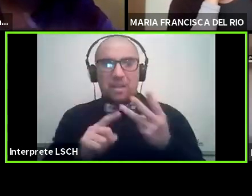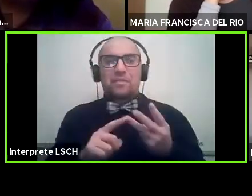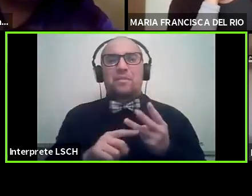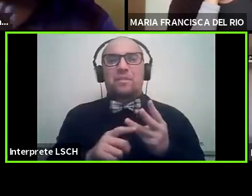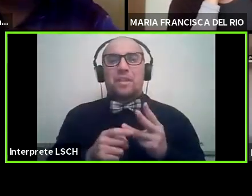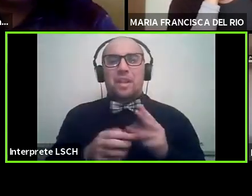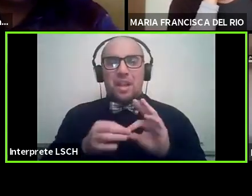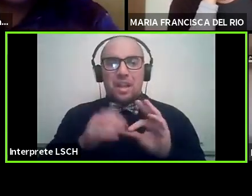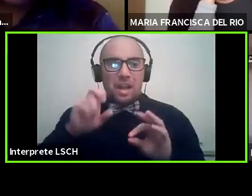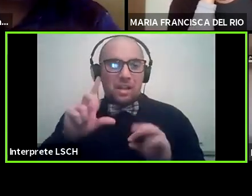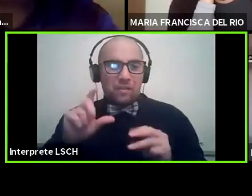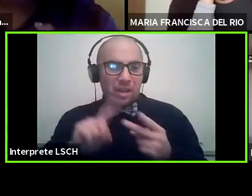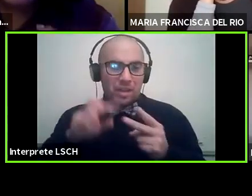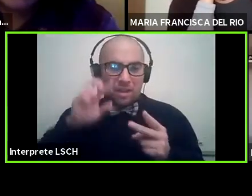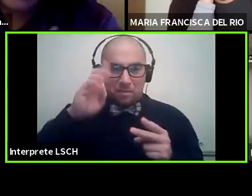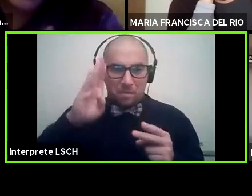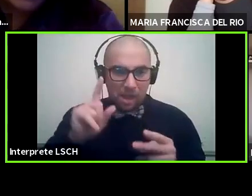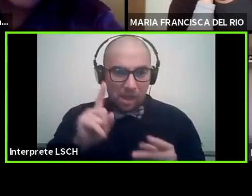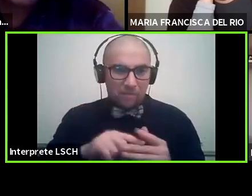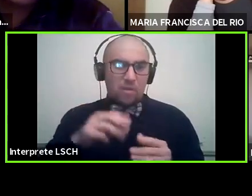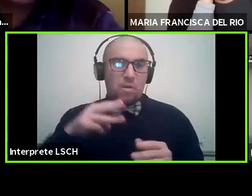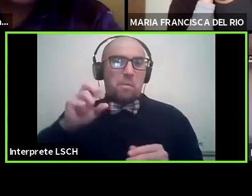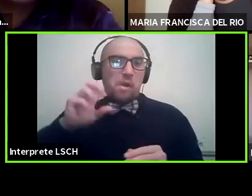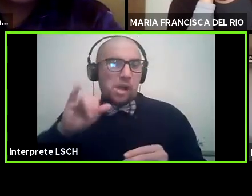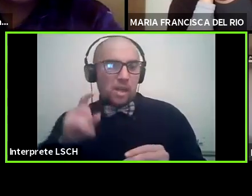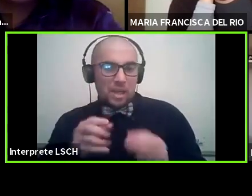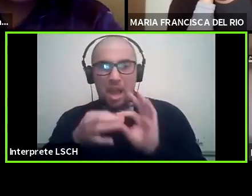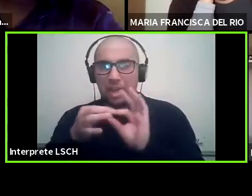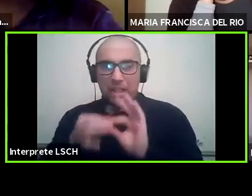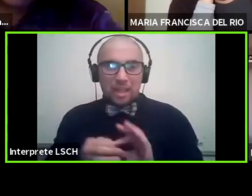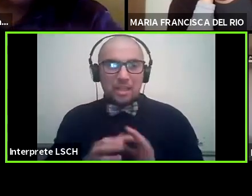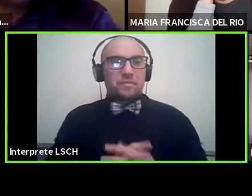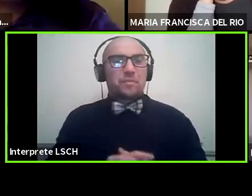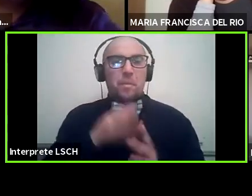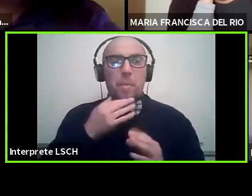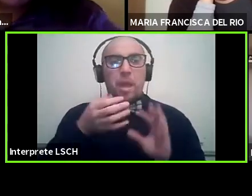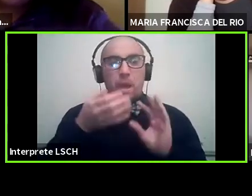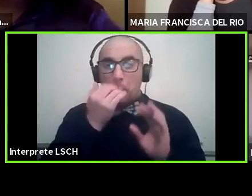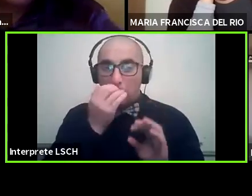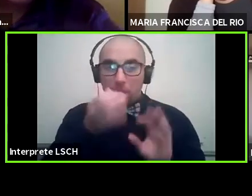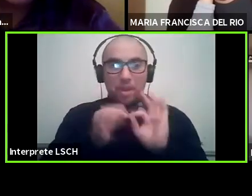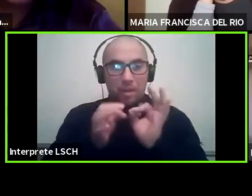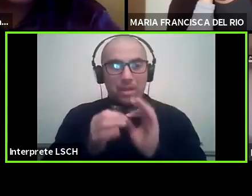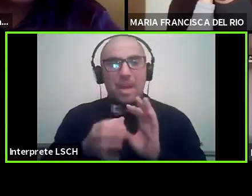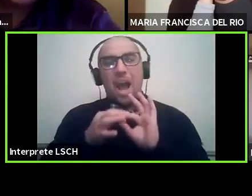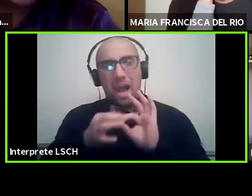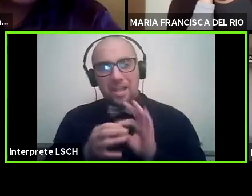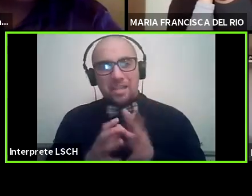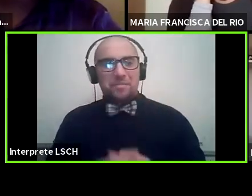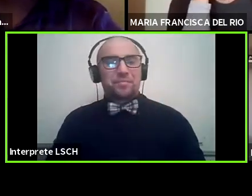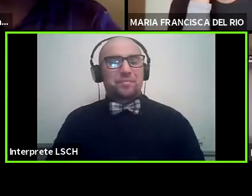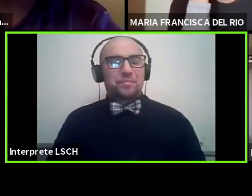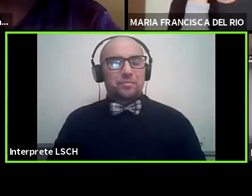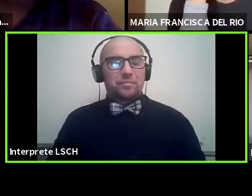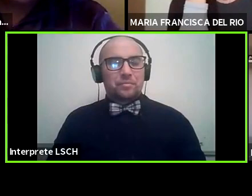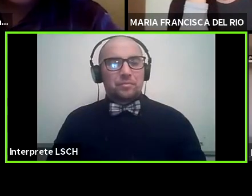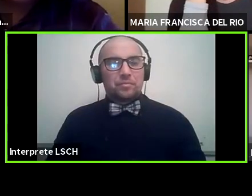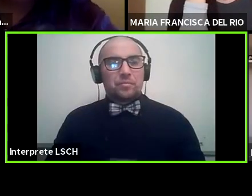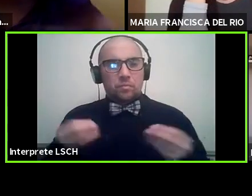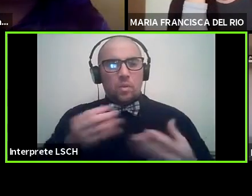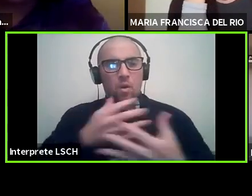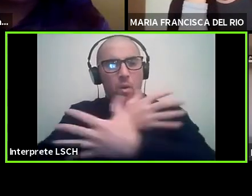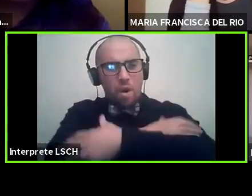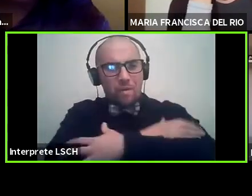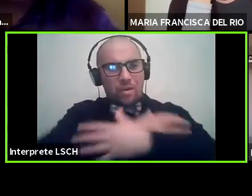nosotros, Evelyn, Pablo, María Francisca nuevamente, muchas gracias, David por siempre estar, muchas gracias. Así que un abrazo